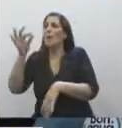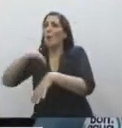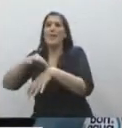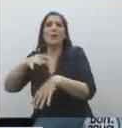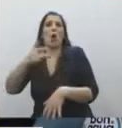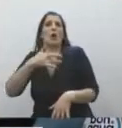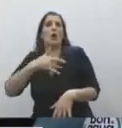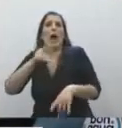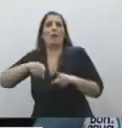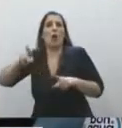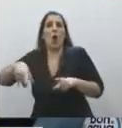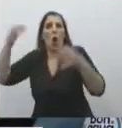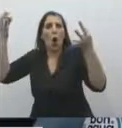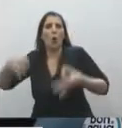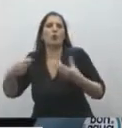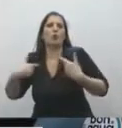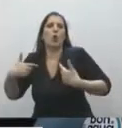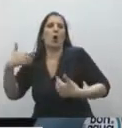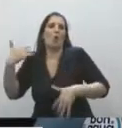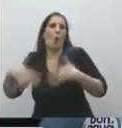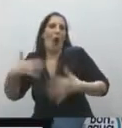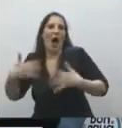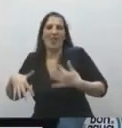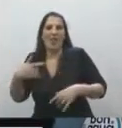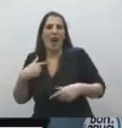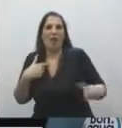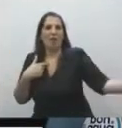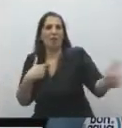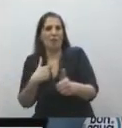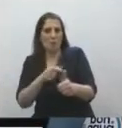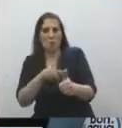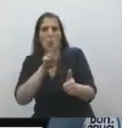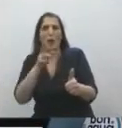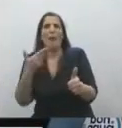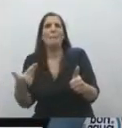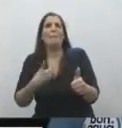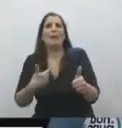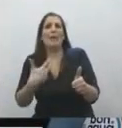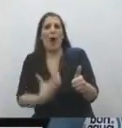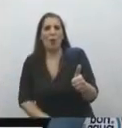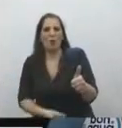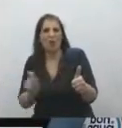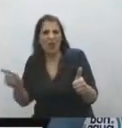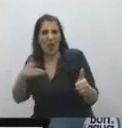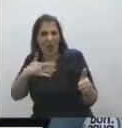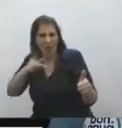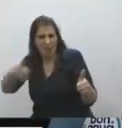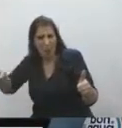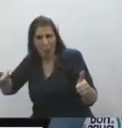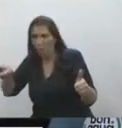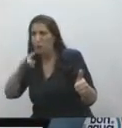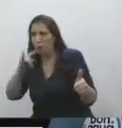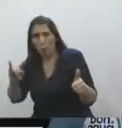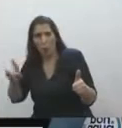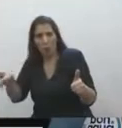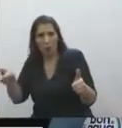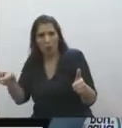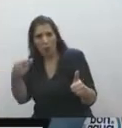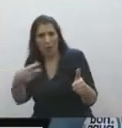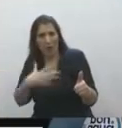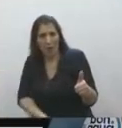Social en virtud de que se cambia una resolución que decía que tenía que ser en hospitales porque tenía que